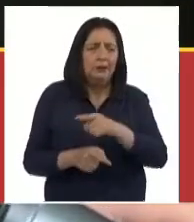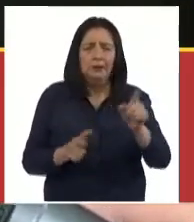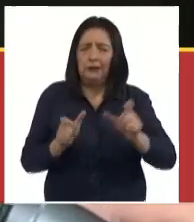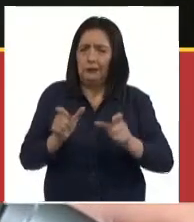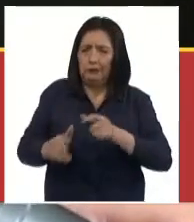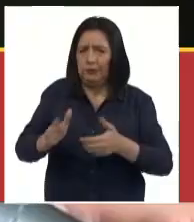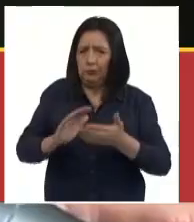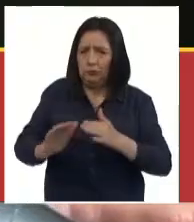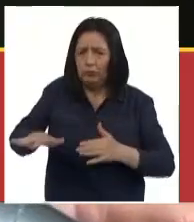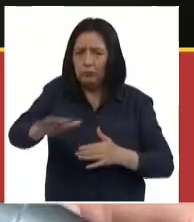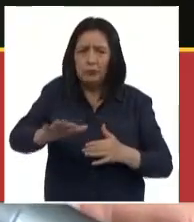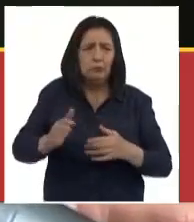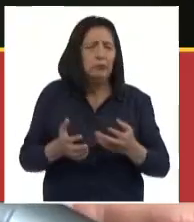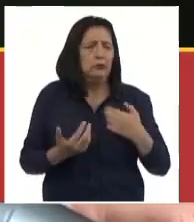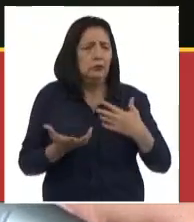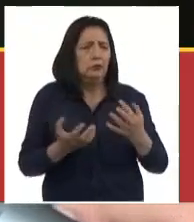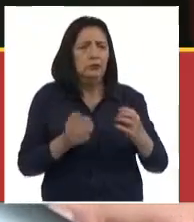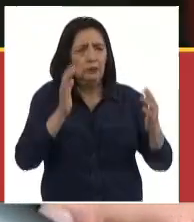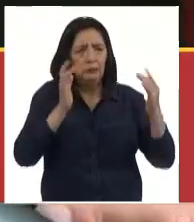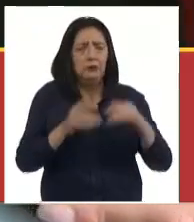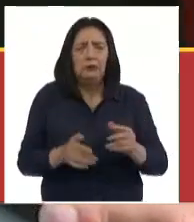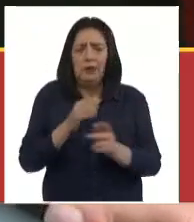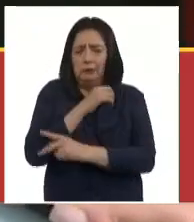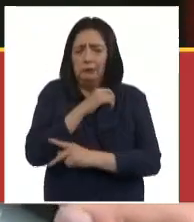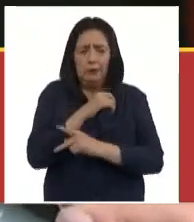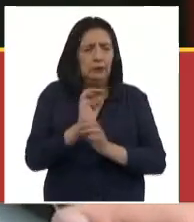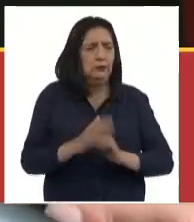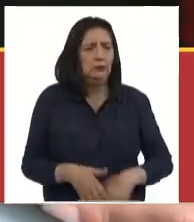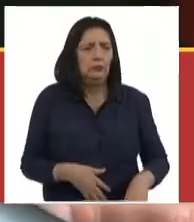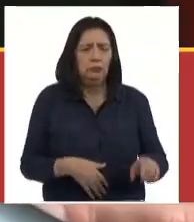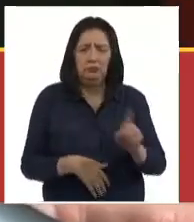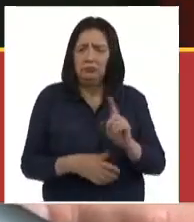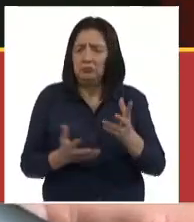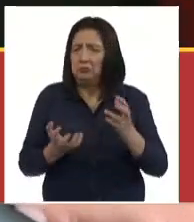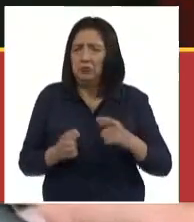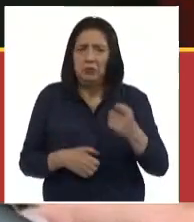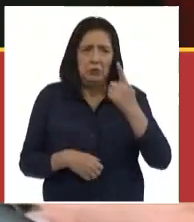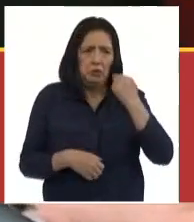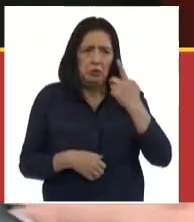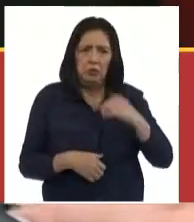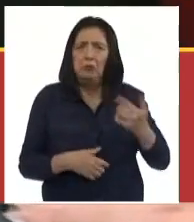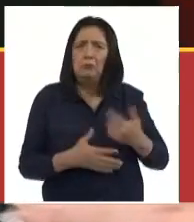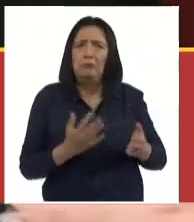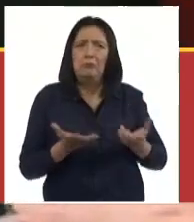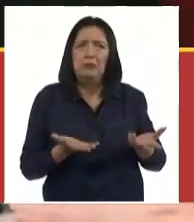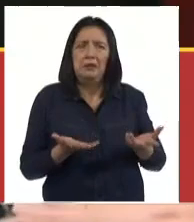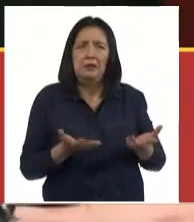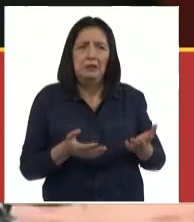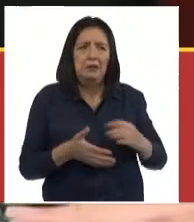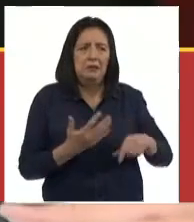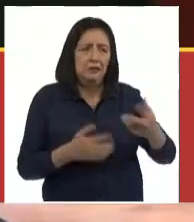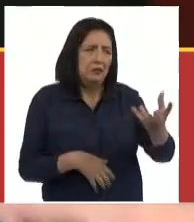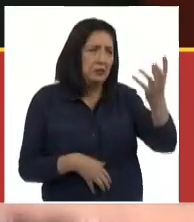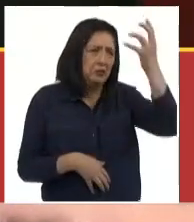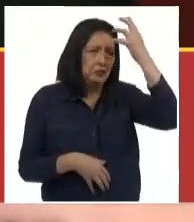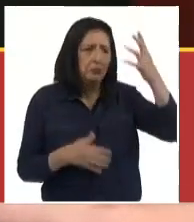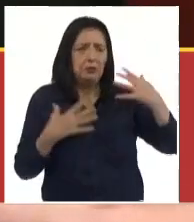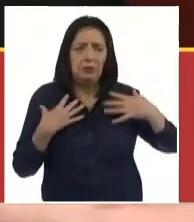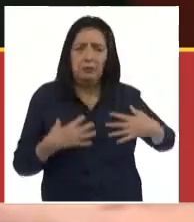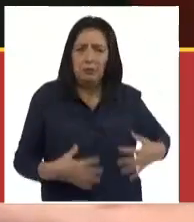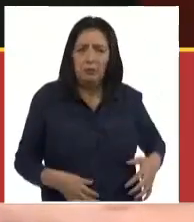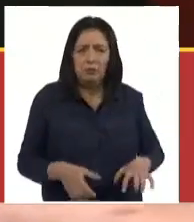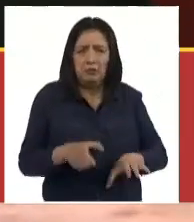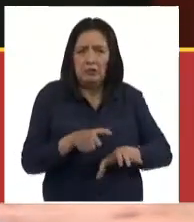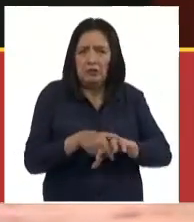pueblo, porque queremos llevar una esperanza al país. No quieren que un hombre de abajo, un hombre de sombrero, de poncho, de